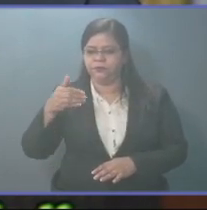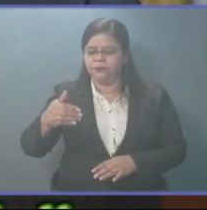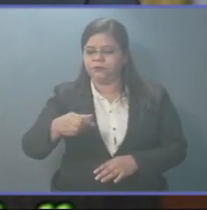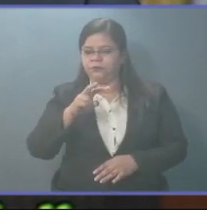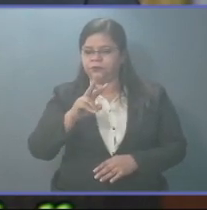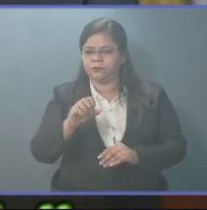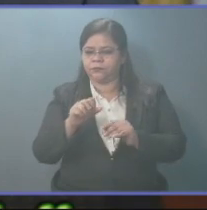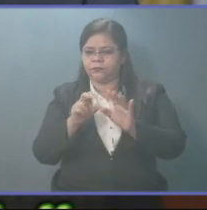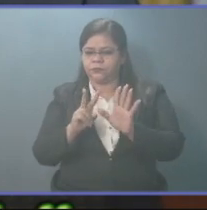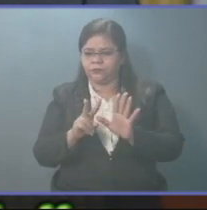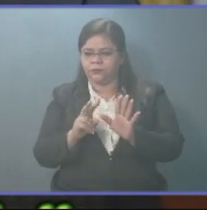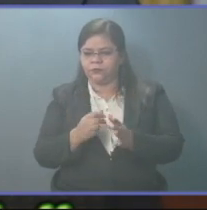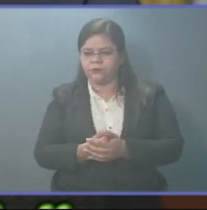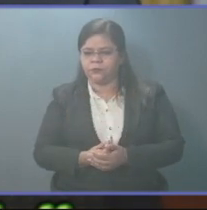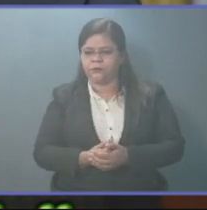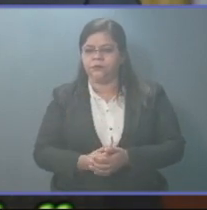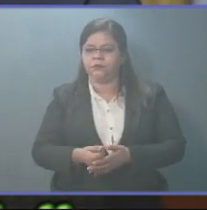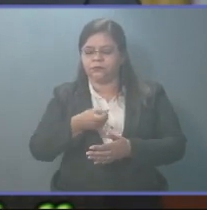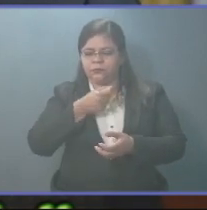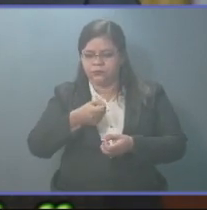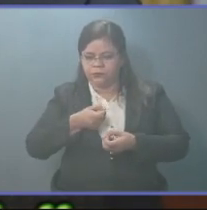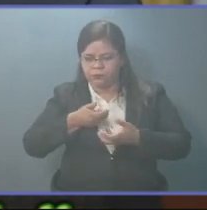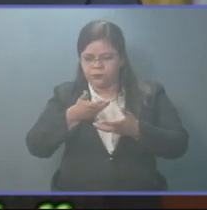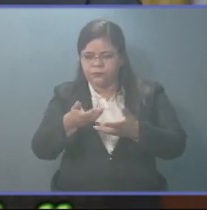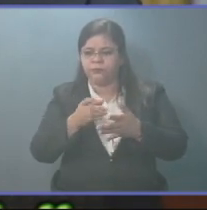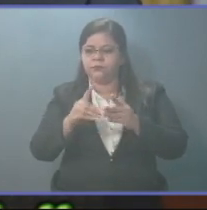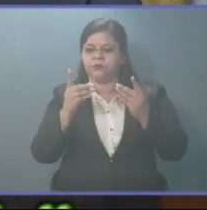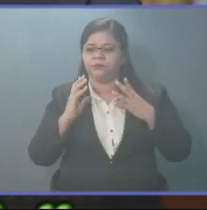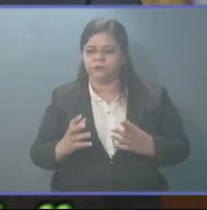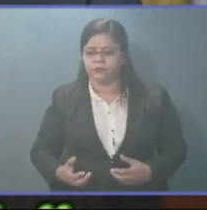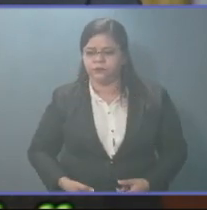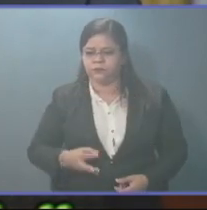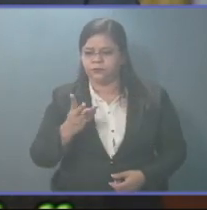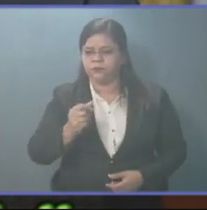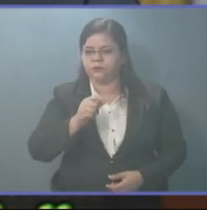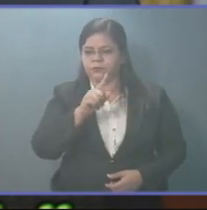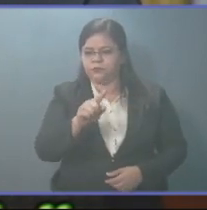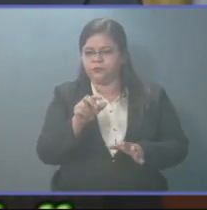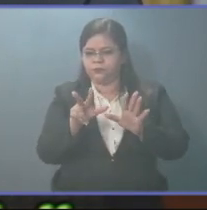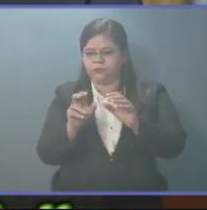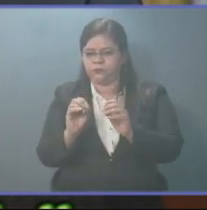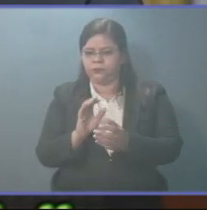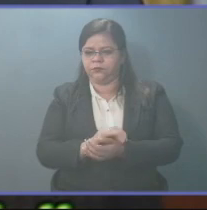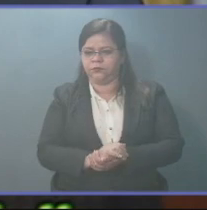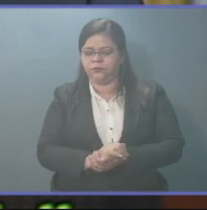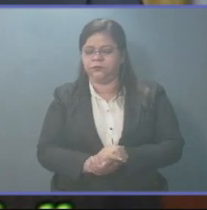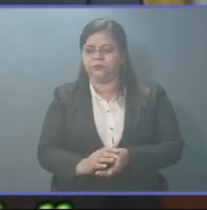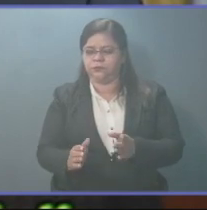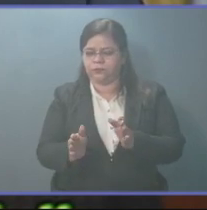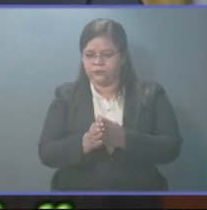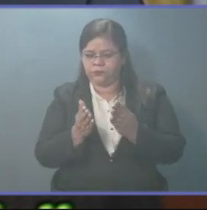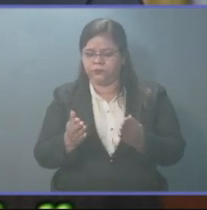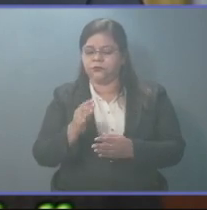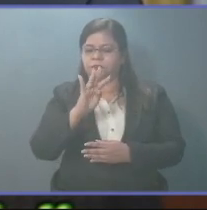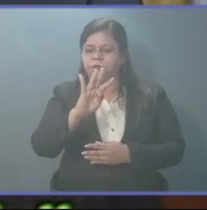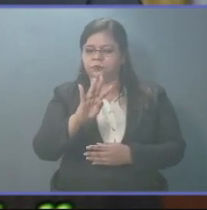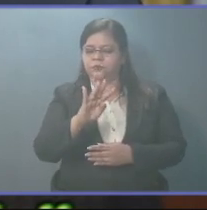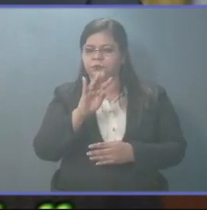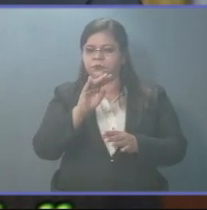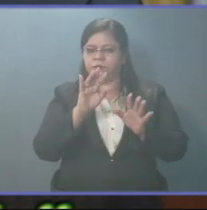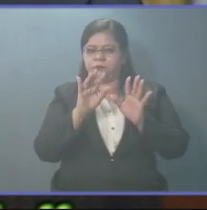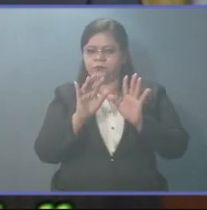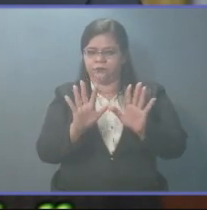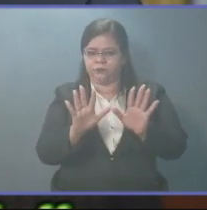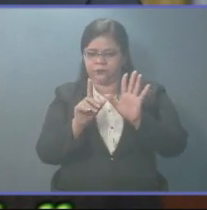año 2017, publicado en el Diario Oficial número 180, tomo número 416